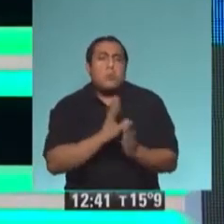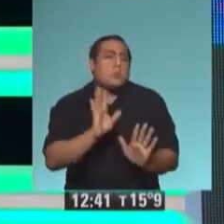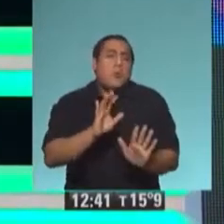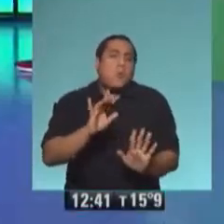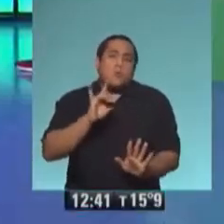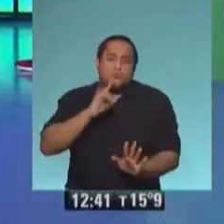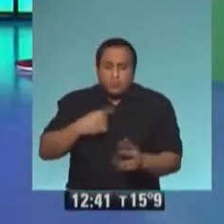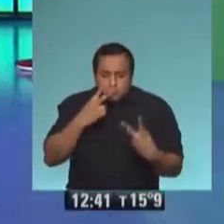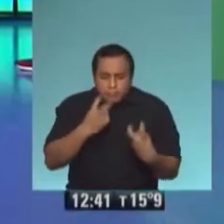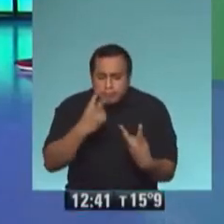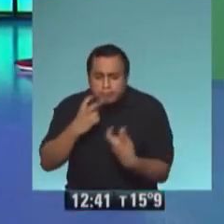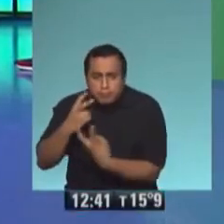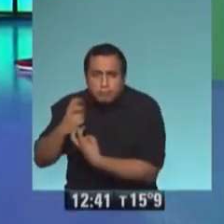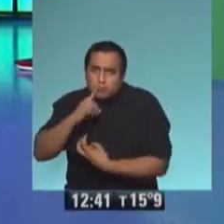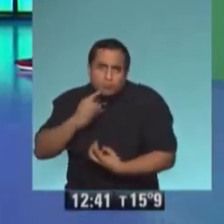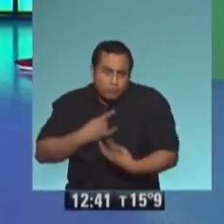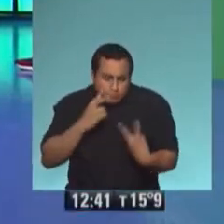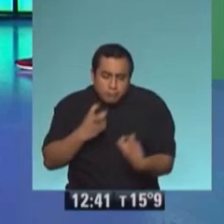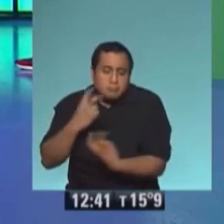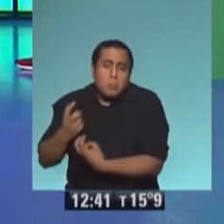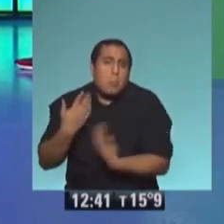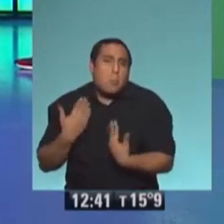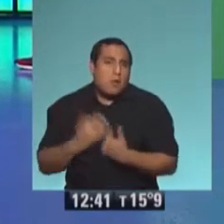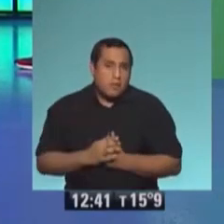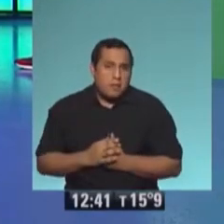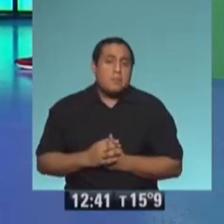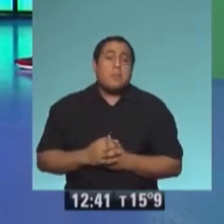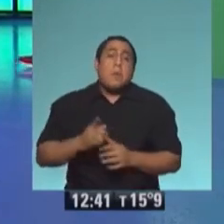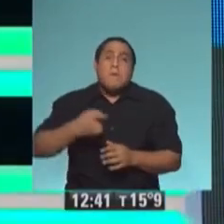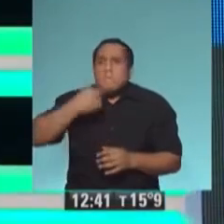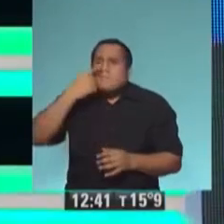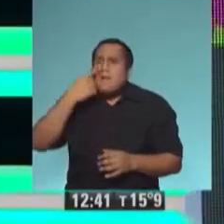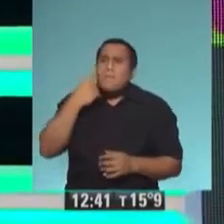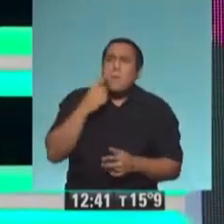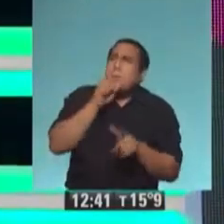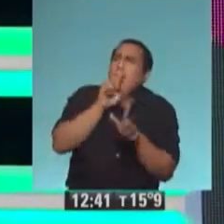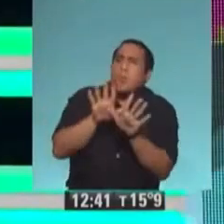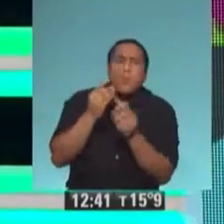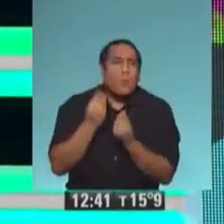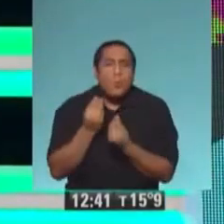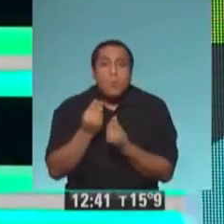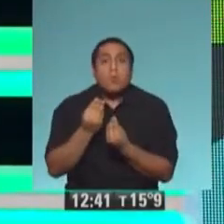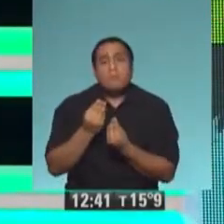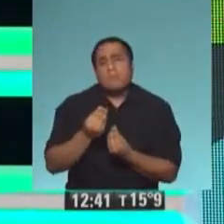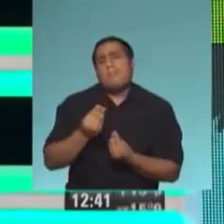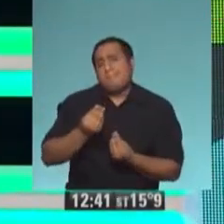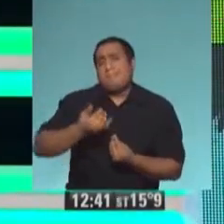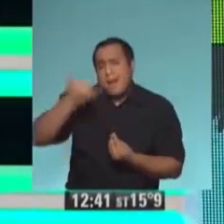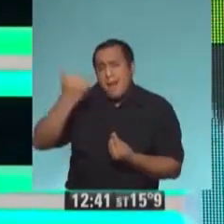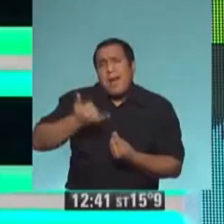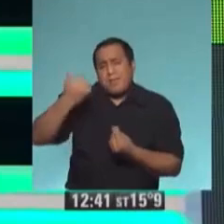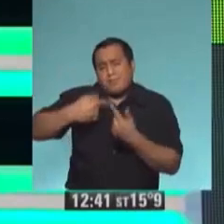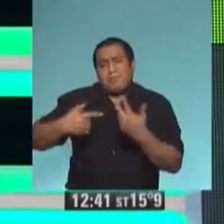¿no? Porque vos podés interesarte por el mundo de las aves y, por suerte, hay un montón